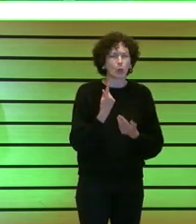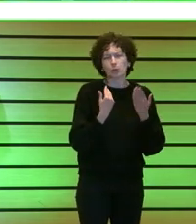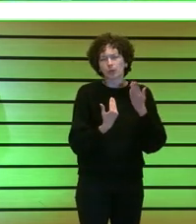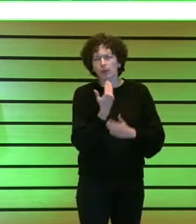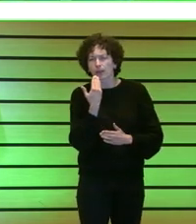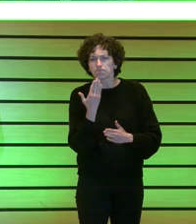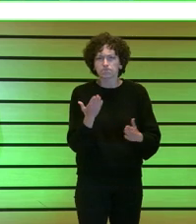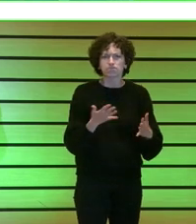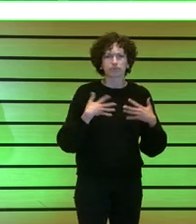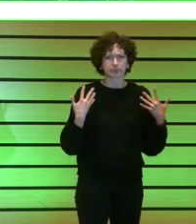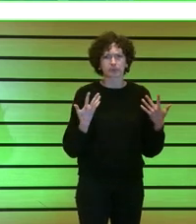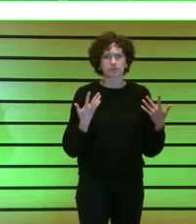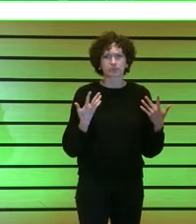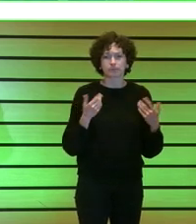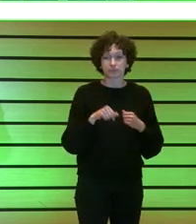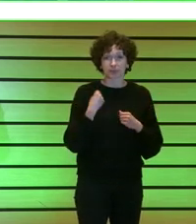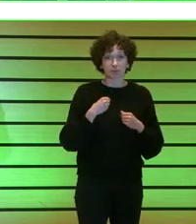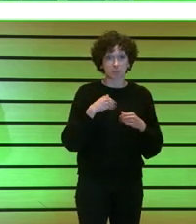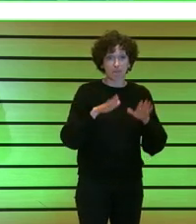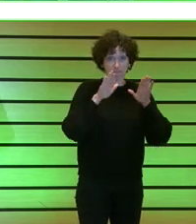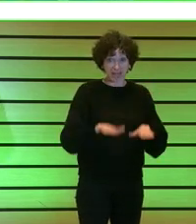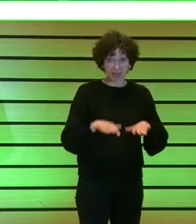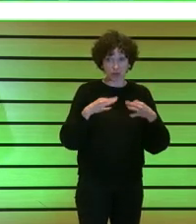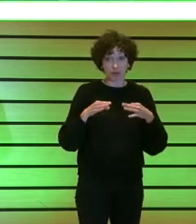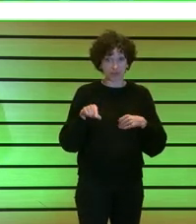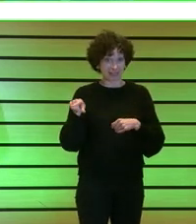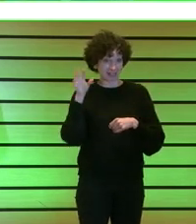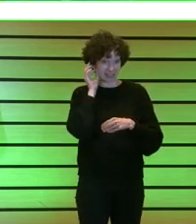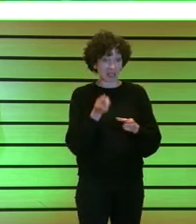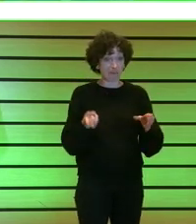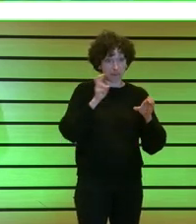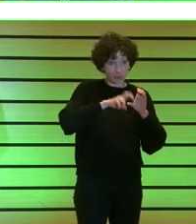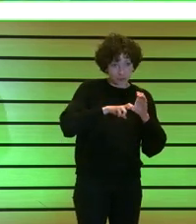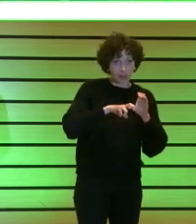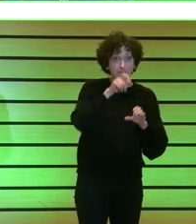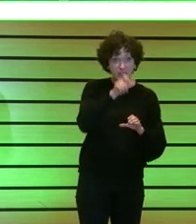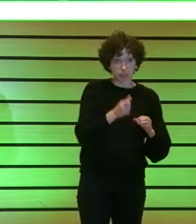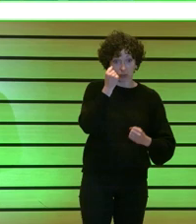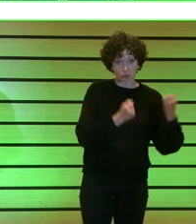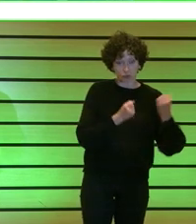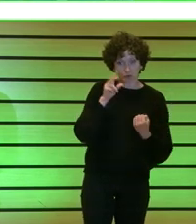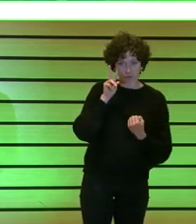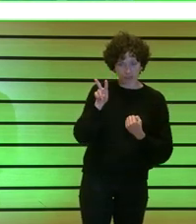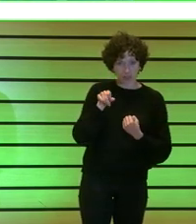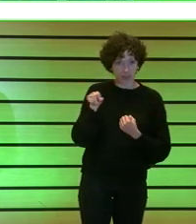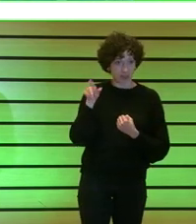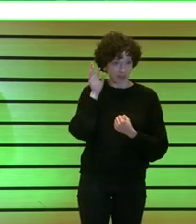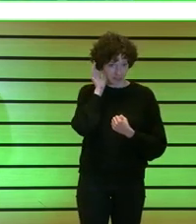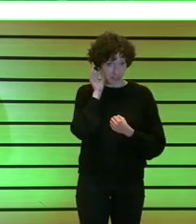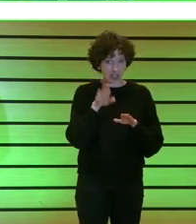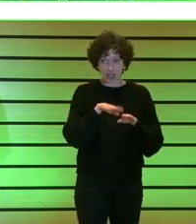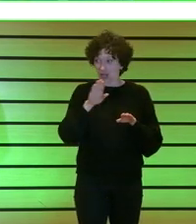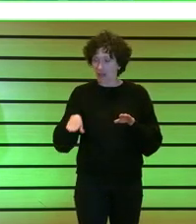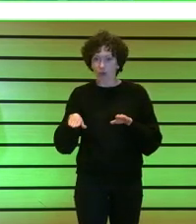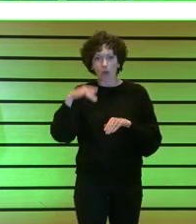inesperada en la parada en la que normalmente se monta amarga el conductor ve que al lado de Marga hay una enorme